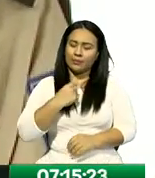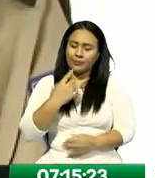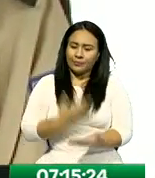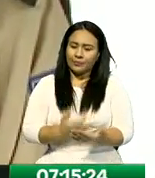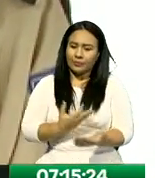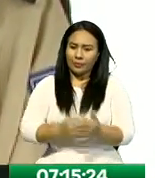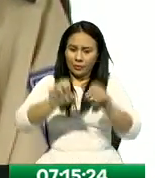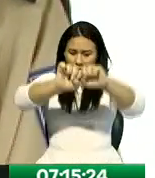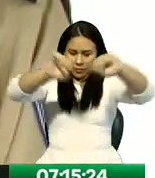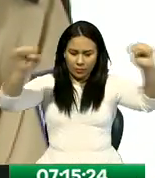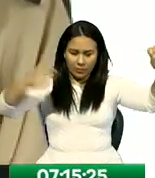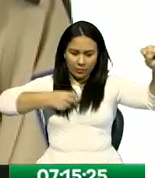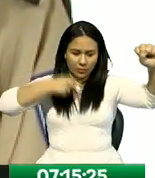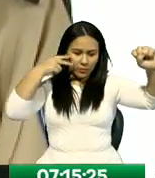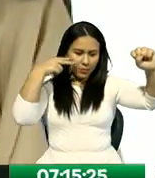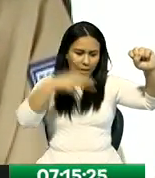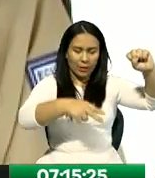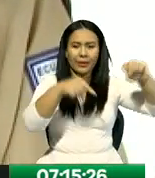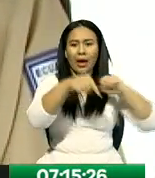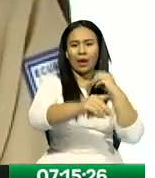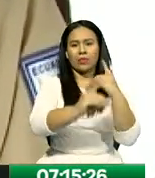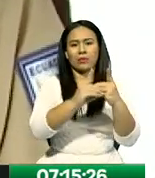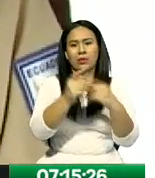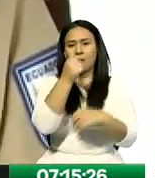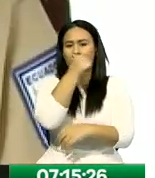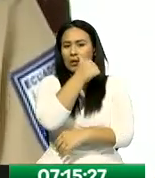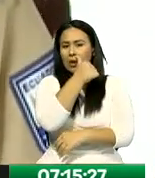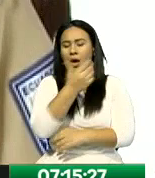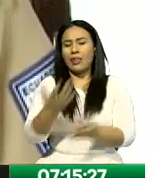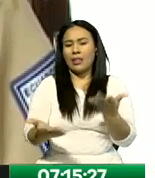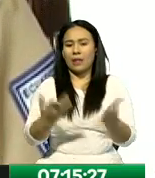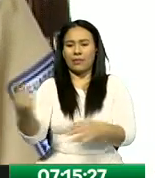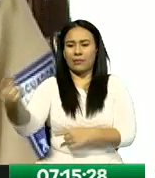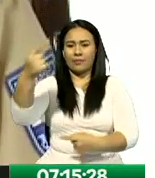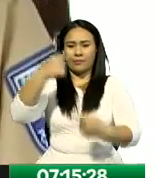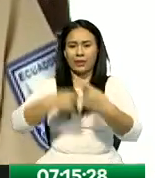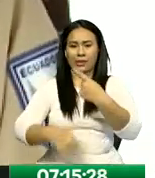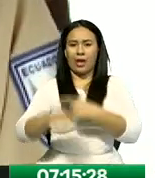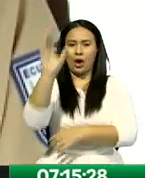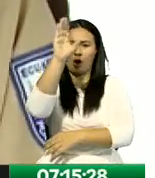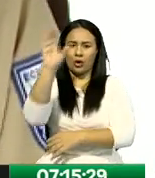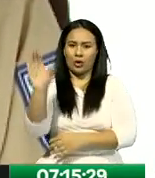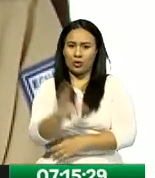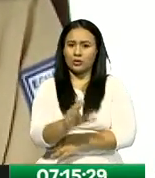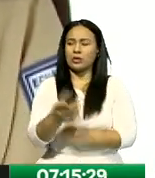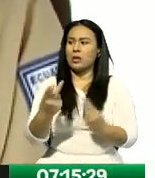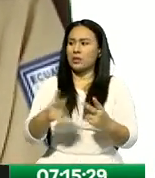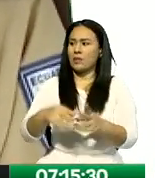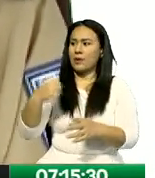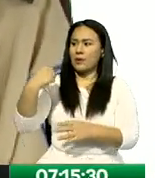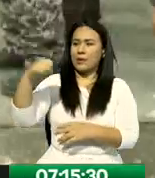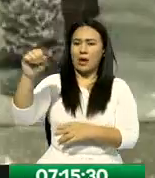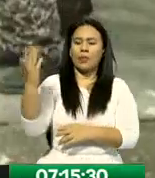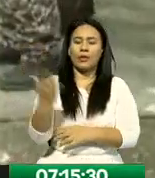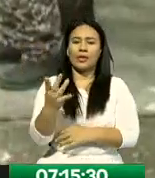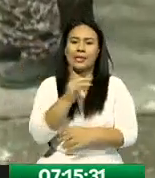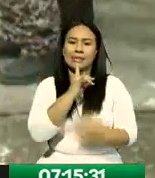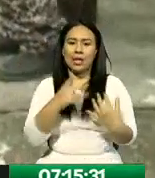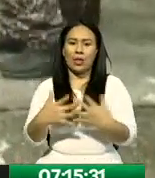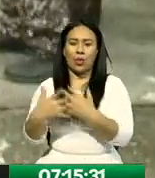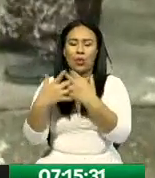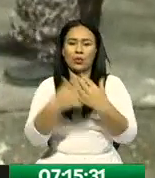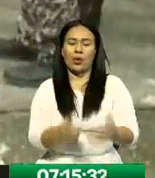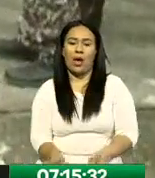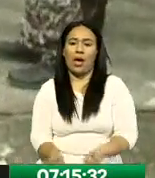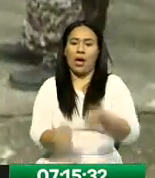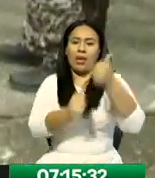hacia un lugar del perfil costero para un destino final, los Estados Unidos y Norteamérica, ¿no? Pues el Canadá. Algo que llamó la